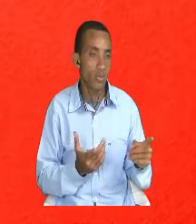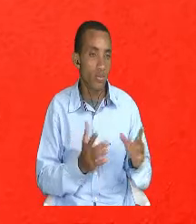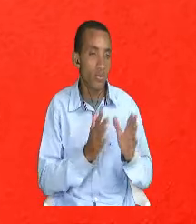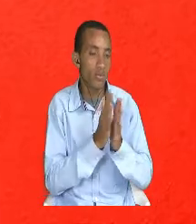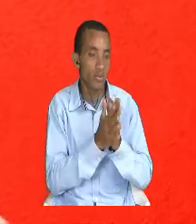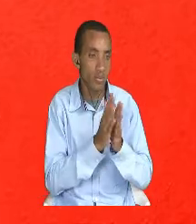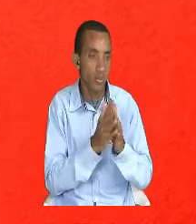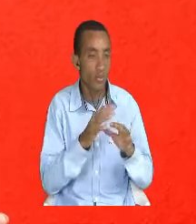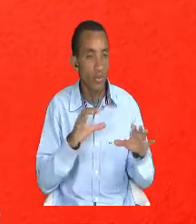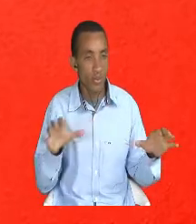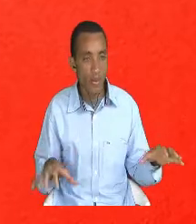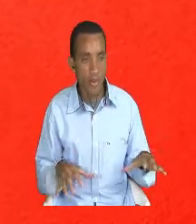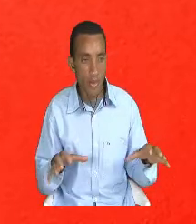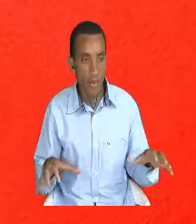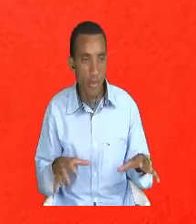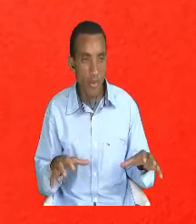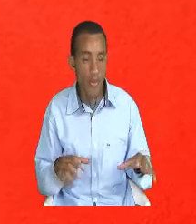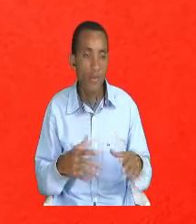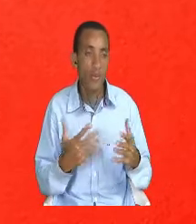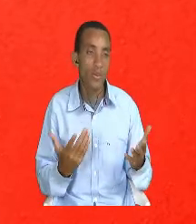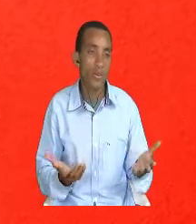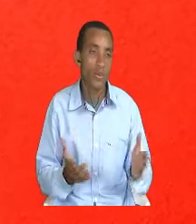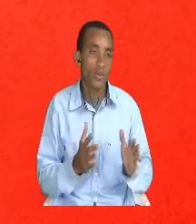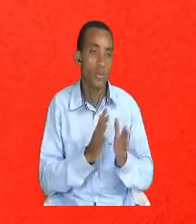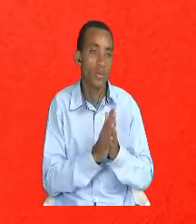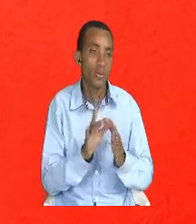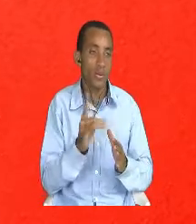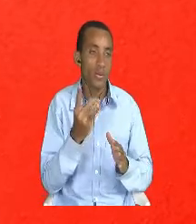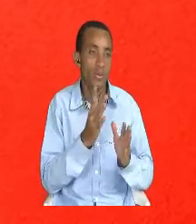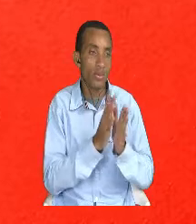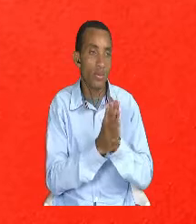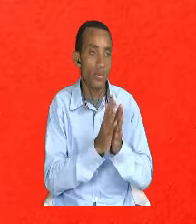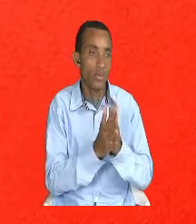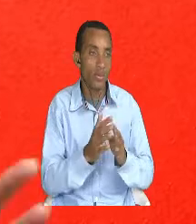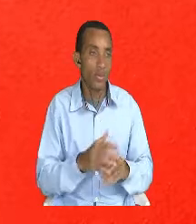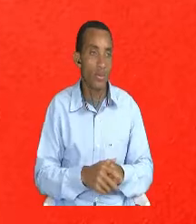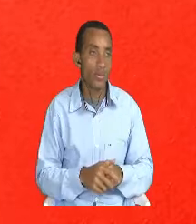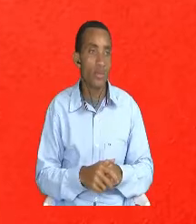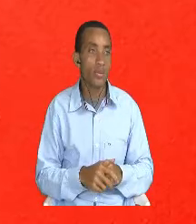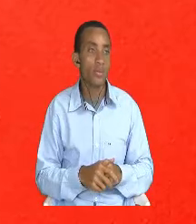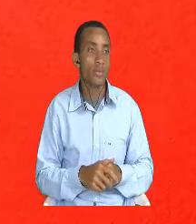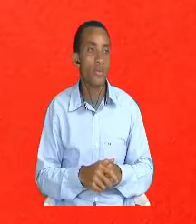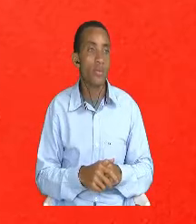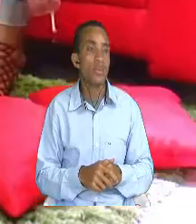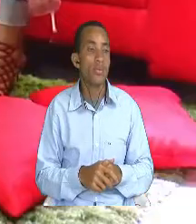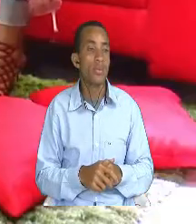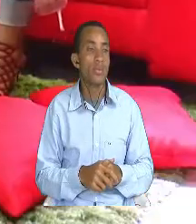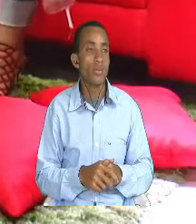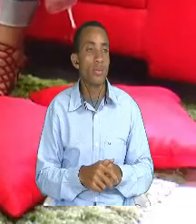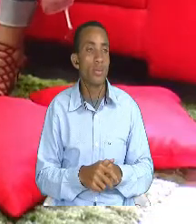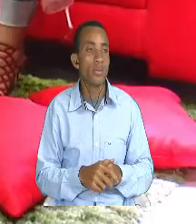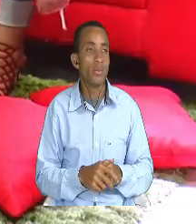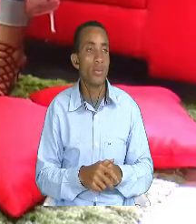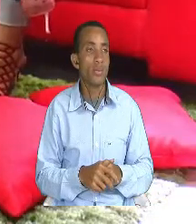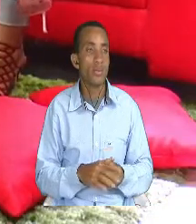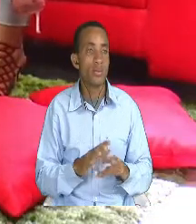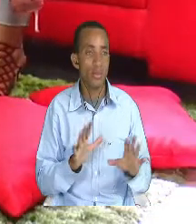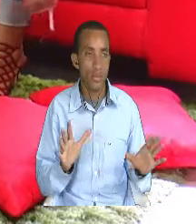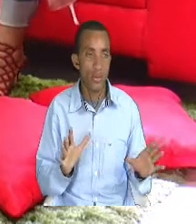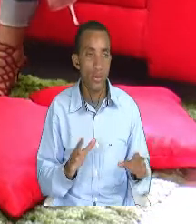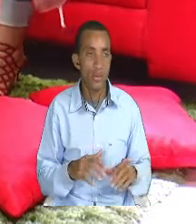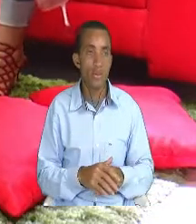es la acción que debe presentar para poder que se le asigne la herencia que hasta la fecha pues no le han entregado. Bueno, ahí